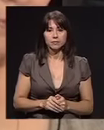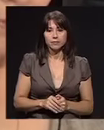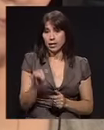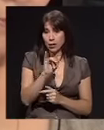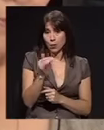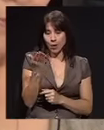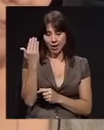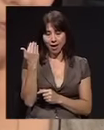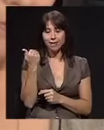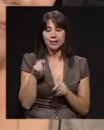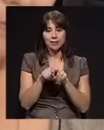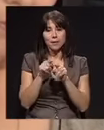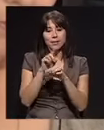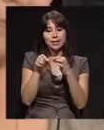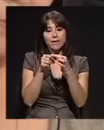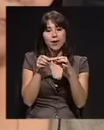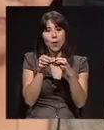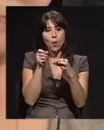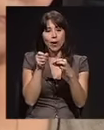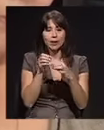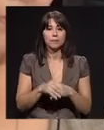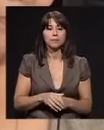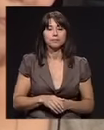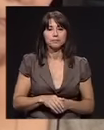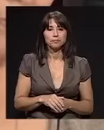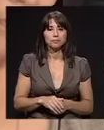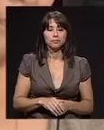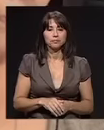Igual que el otro lado se le pone la liga.